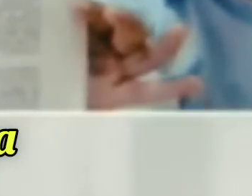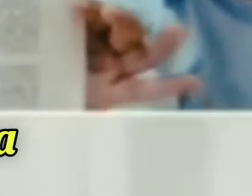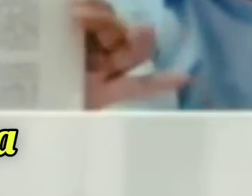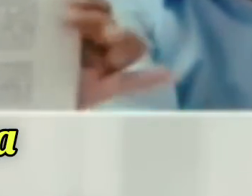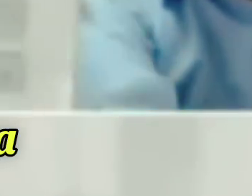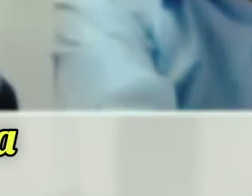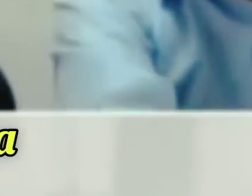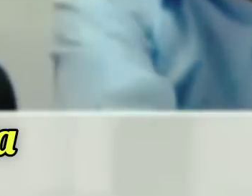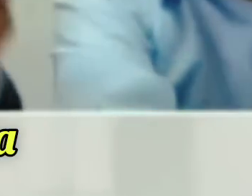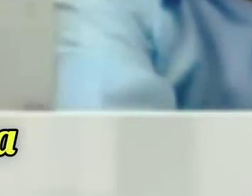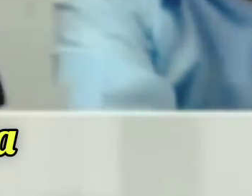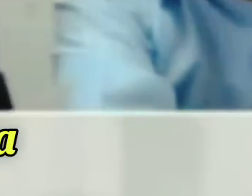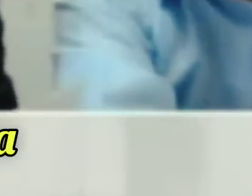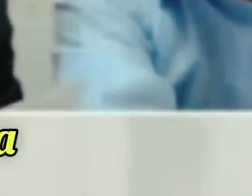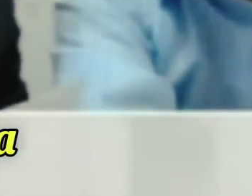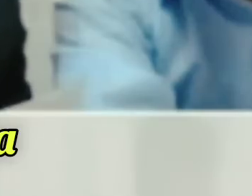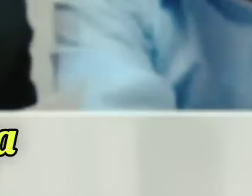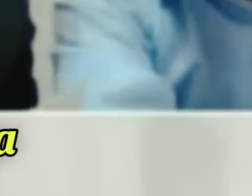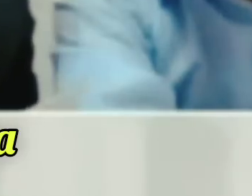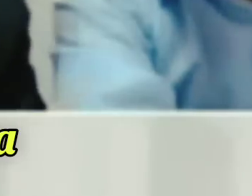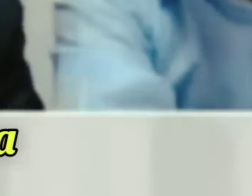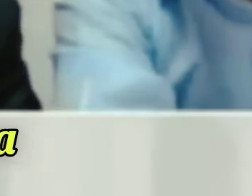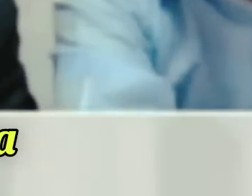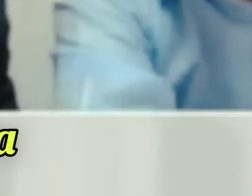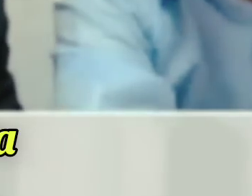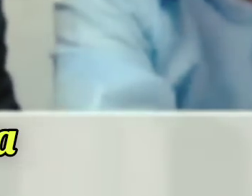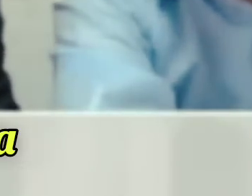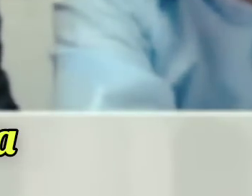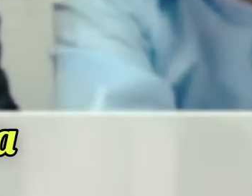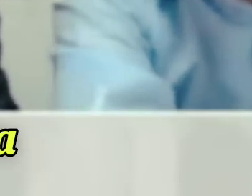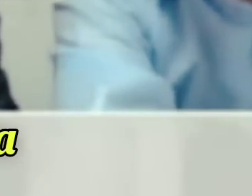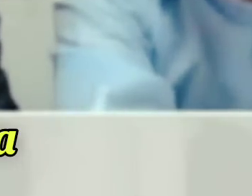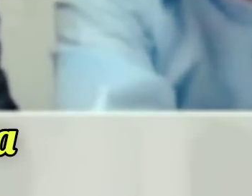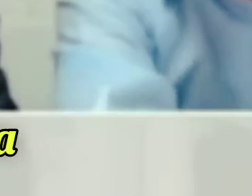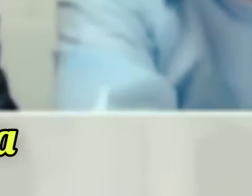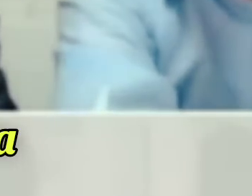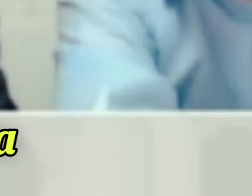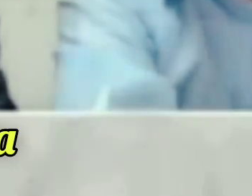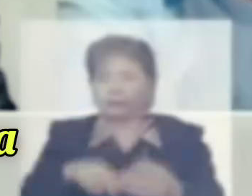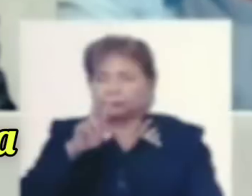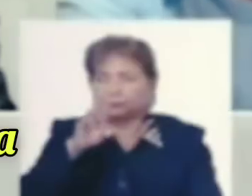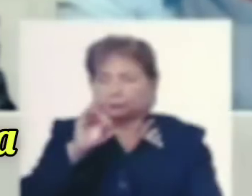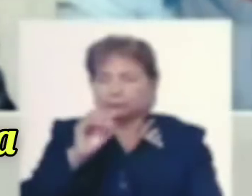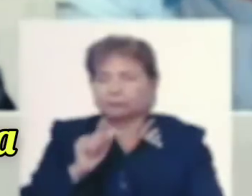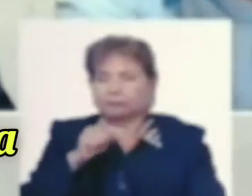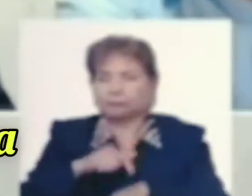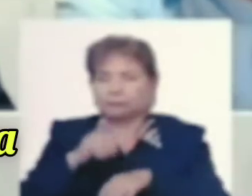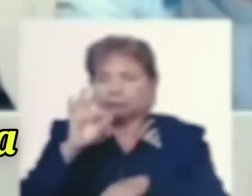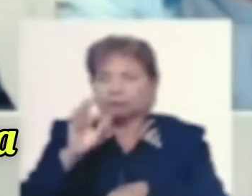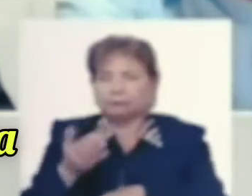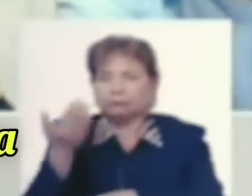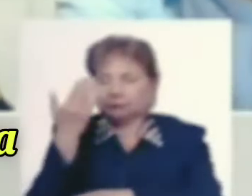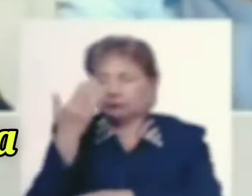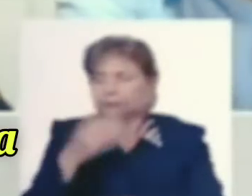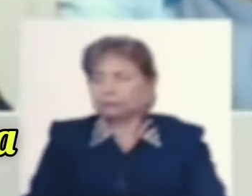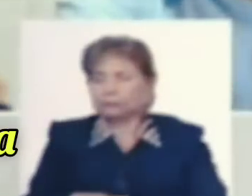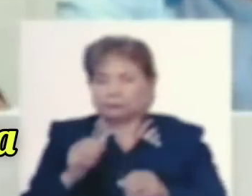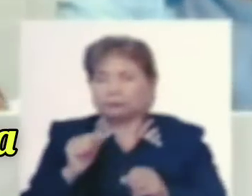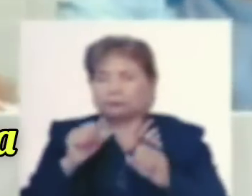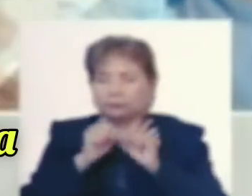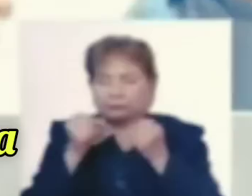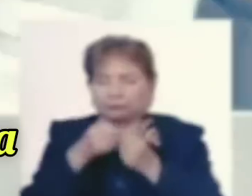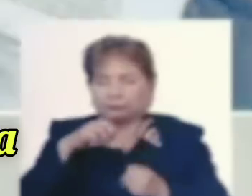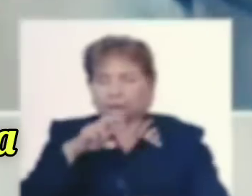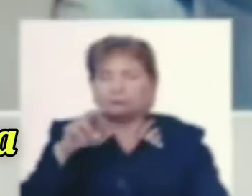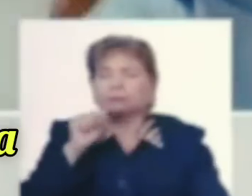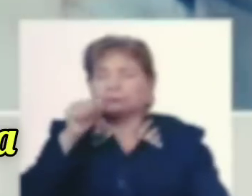por favor, con propiedad. En este momento, señor abogado, estamos tomando conocimiento del acta, y en el acta dice 27 de abril, hora 9 de la mañana, sala de sesiones,